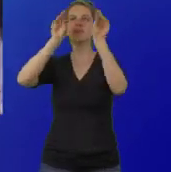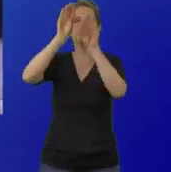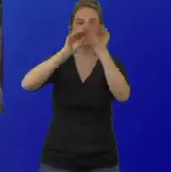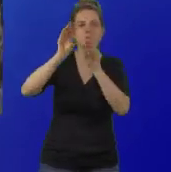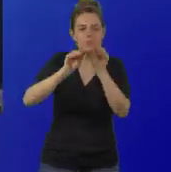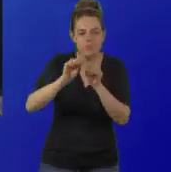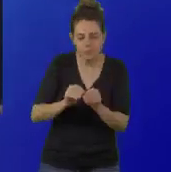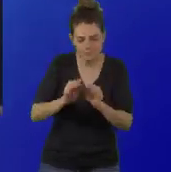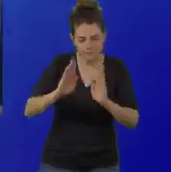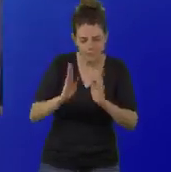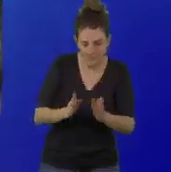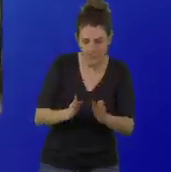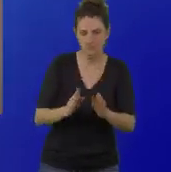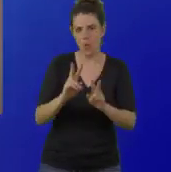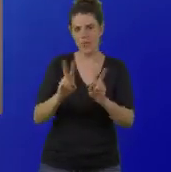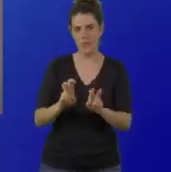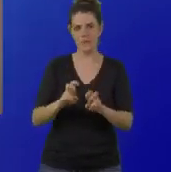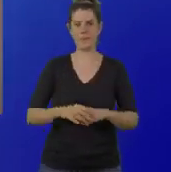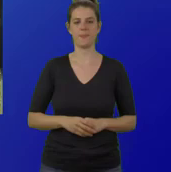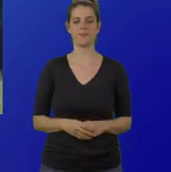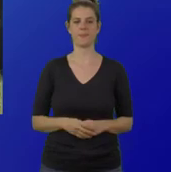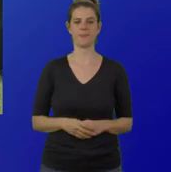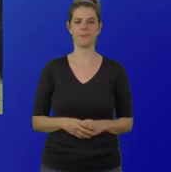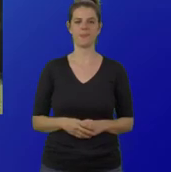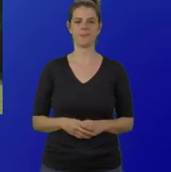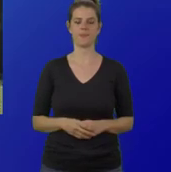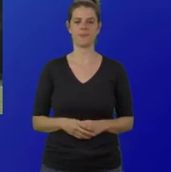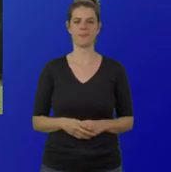temas grandes, ir definiendo bien el proyecto.